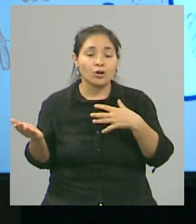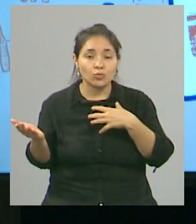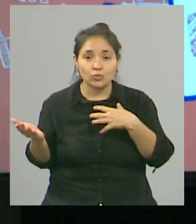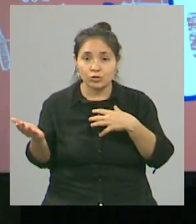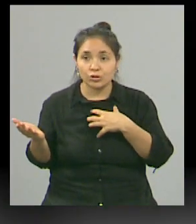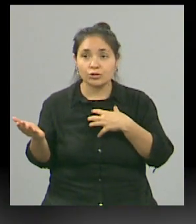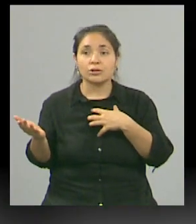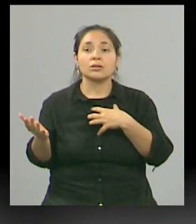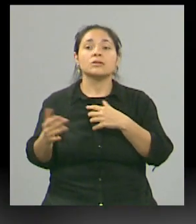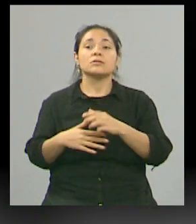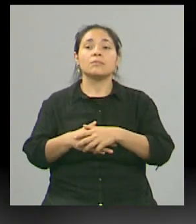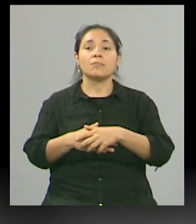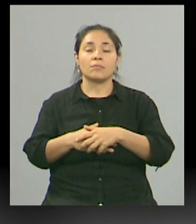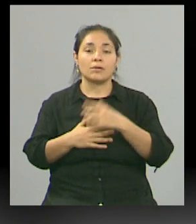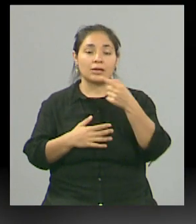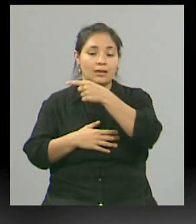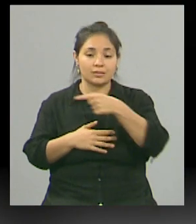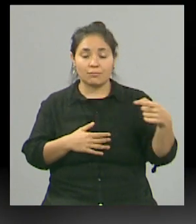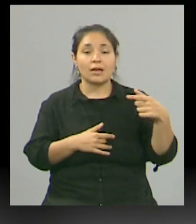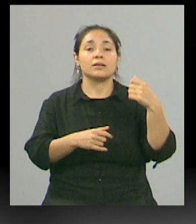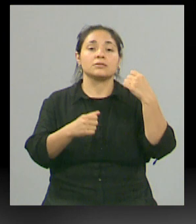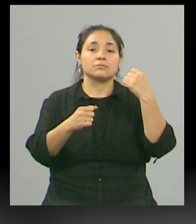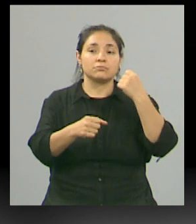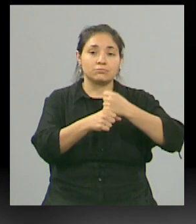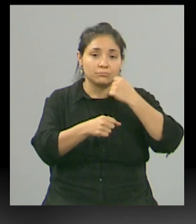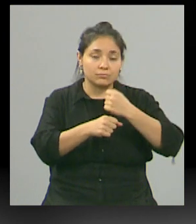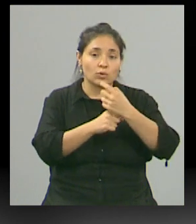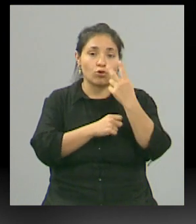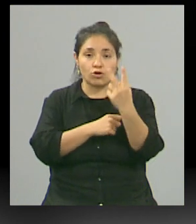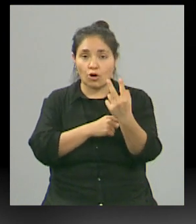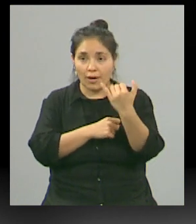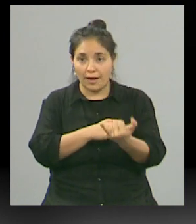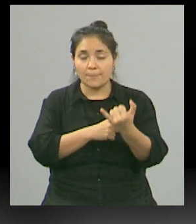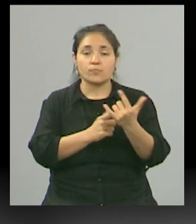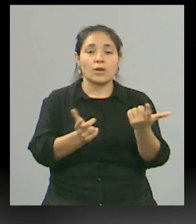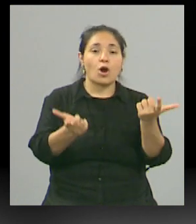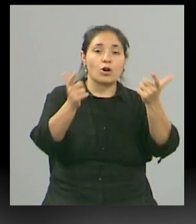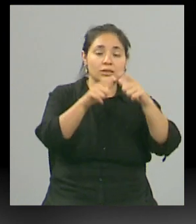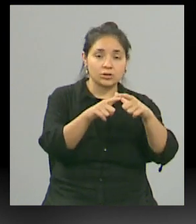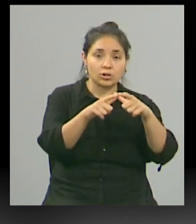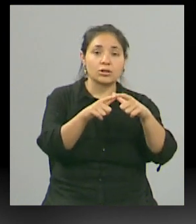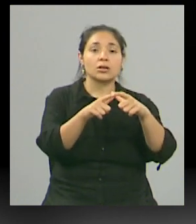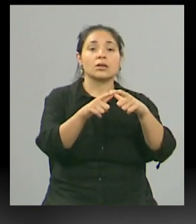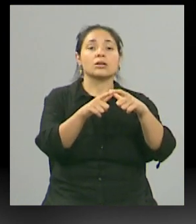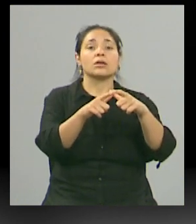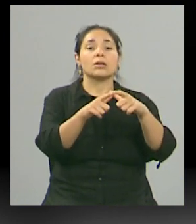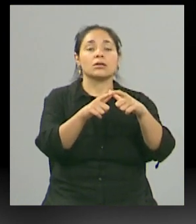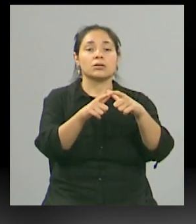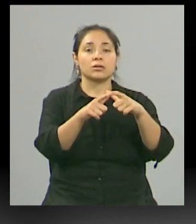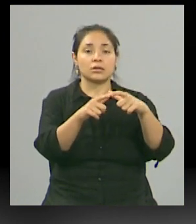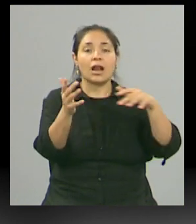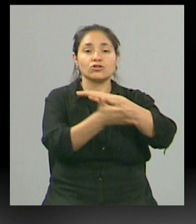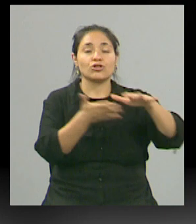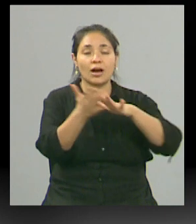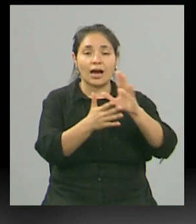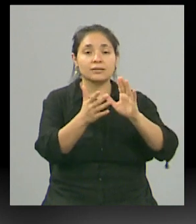vamos a tener esta semana, que es una, como bien vos decías, que es una organización de la sociedad civil, que es Red Puentes,